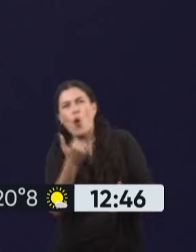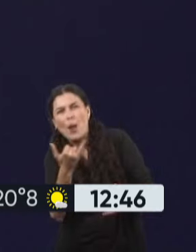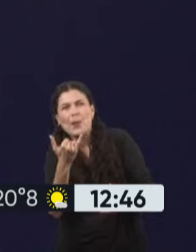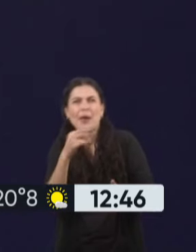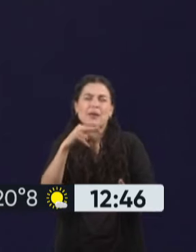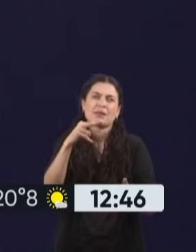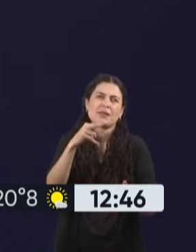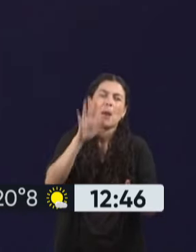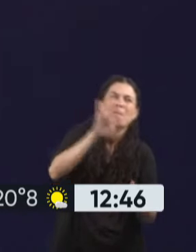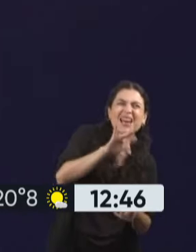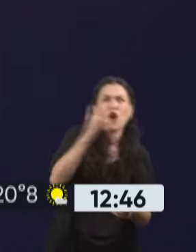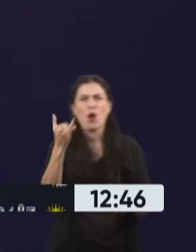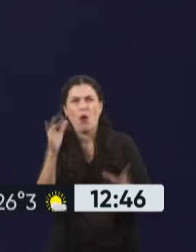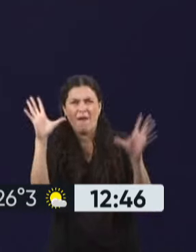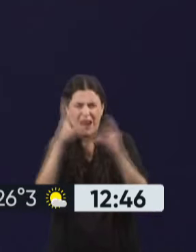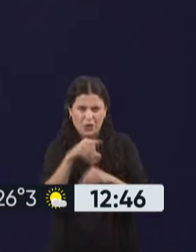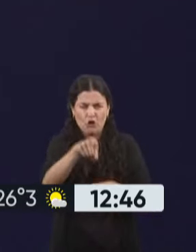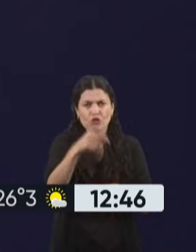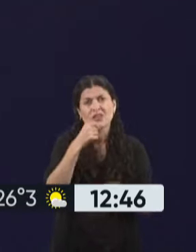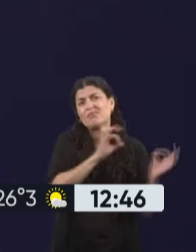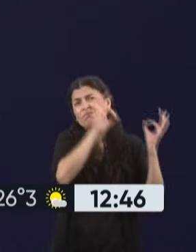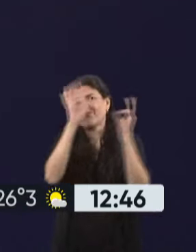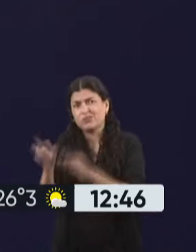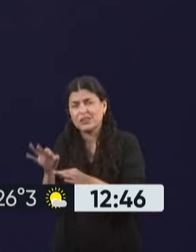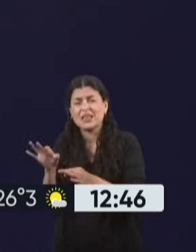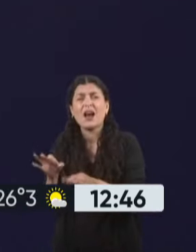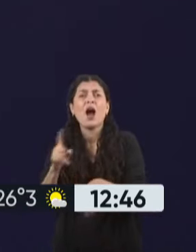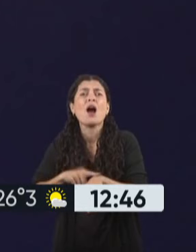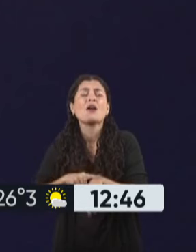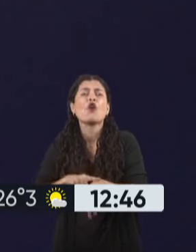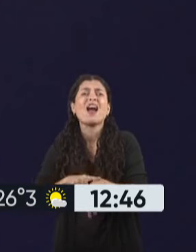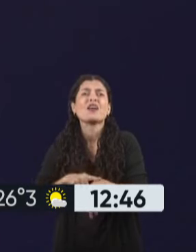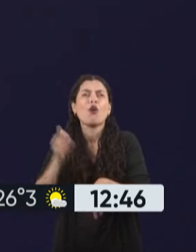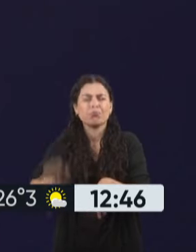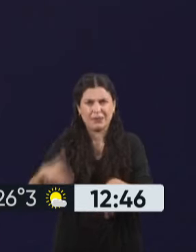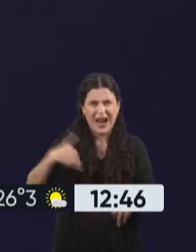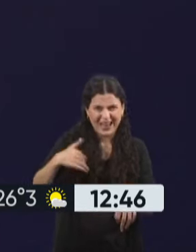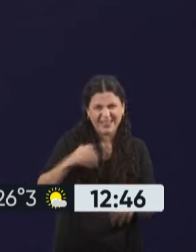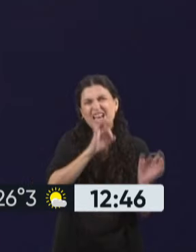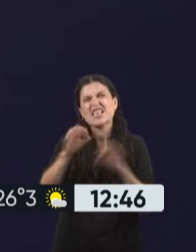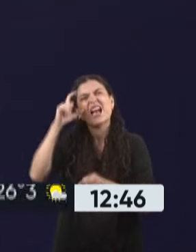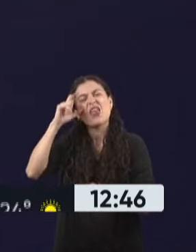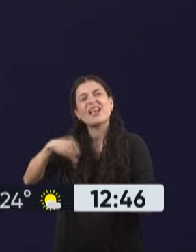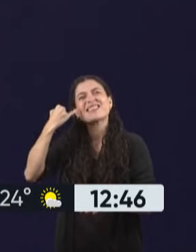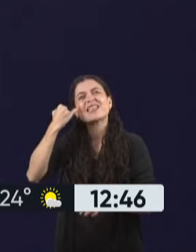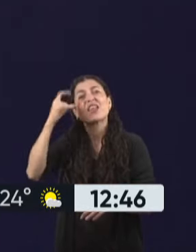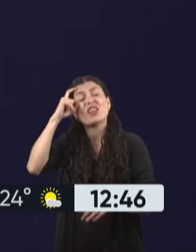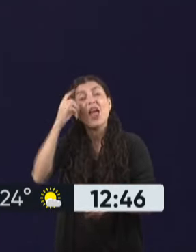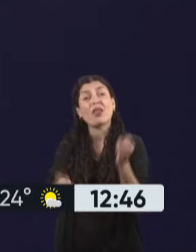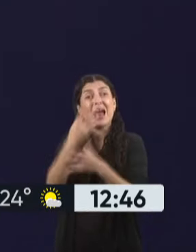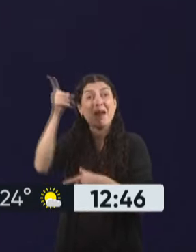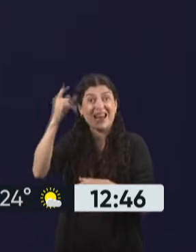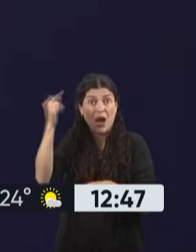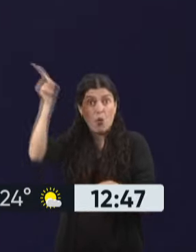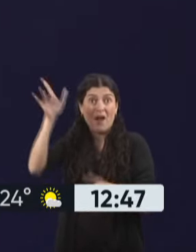medianoche, y llega, a partir de aquí, todo hora argentina, llega a las 10:10 de la mañana del